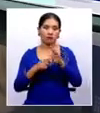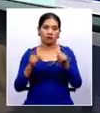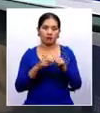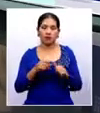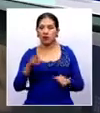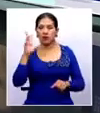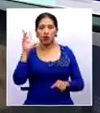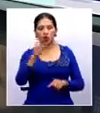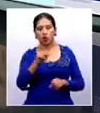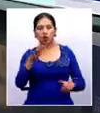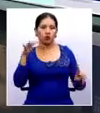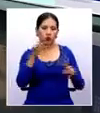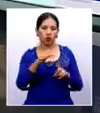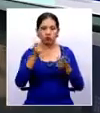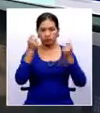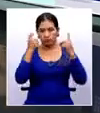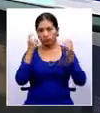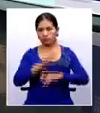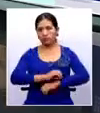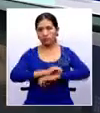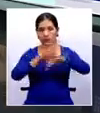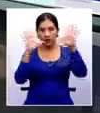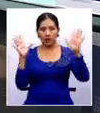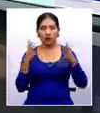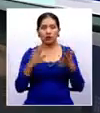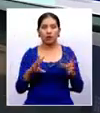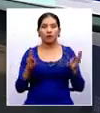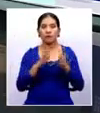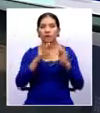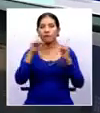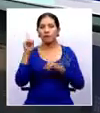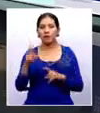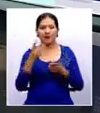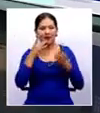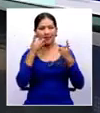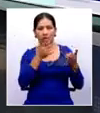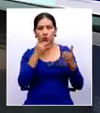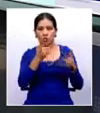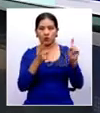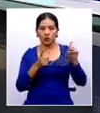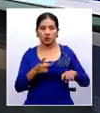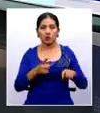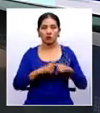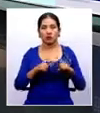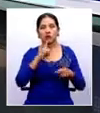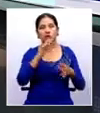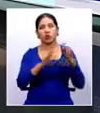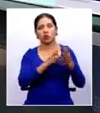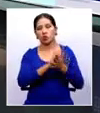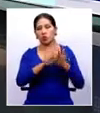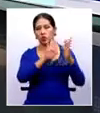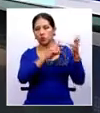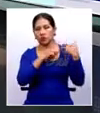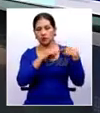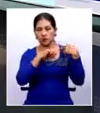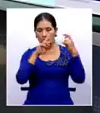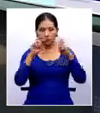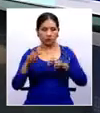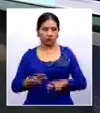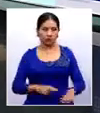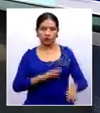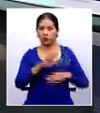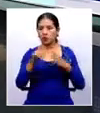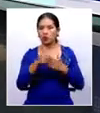violencia, eso está claro, y si van a haber denuncias, deben correr por el lado de la justicia, como ocurriría en cualquier parte